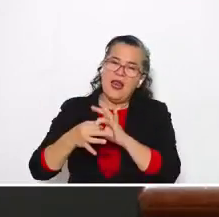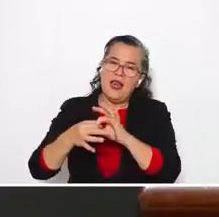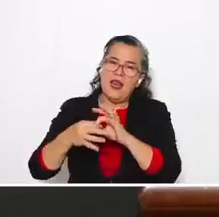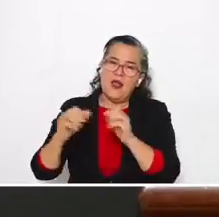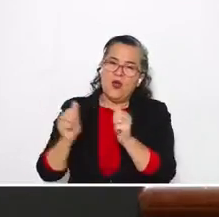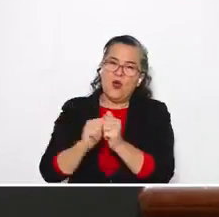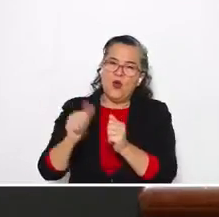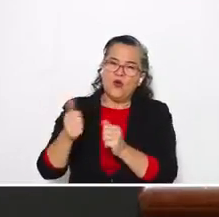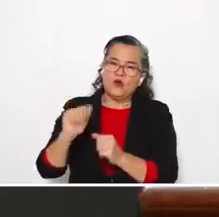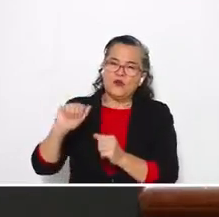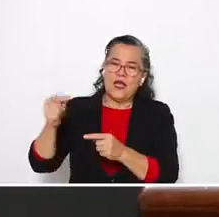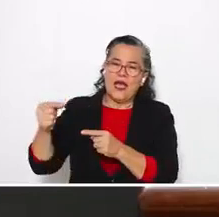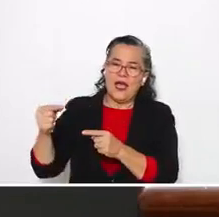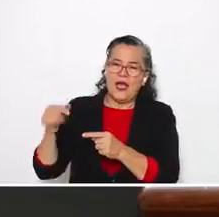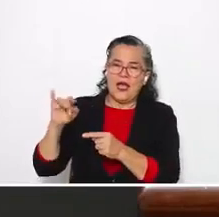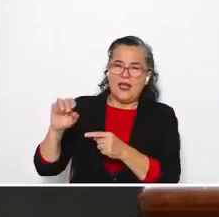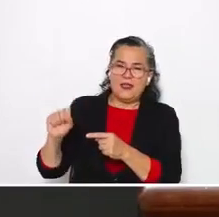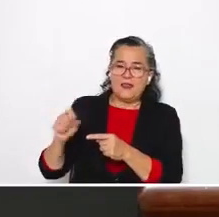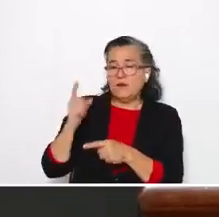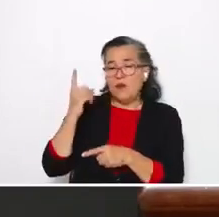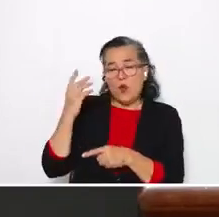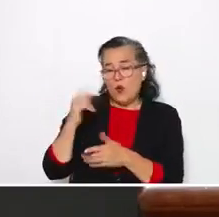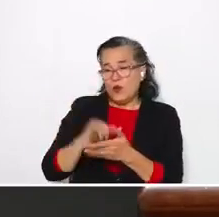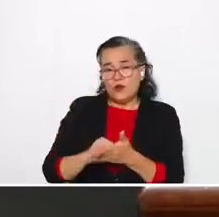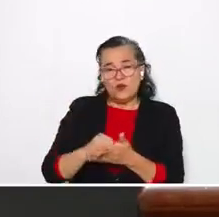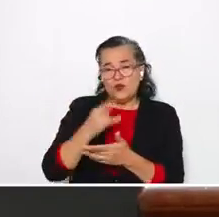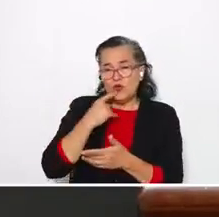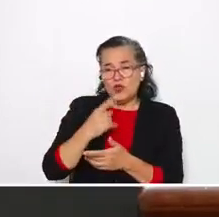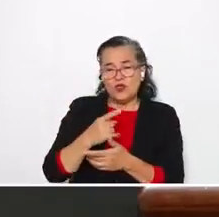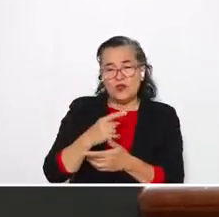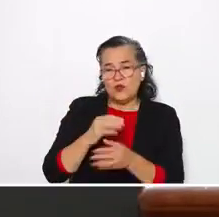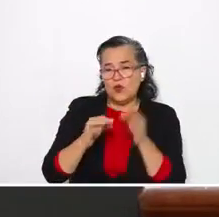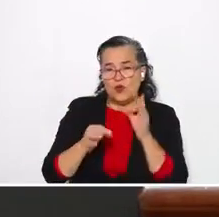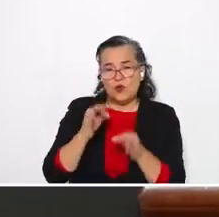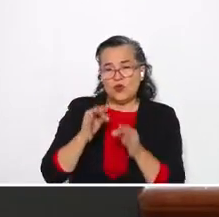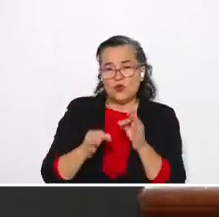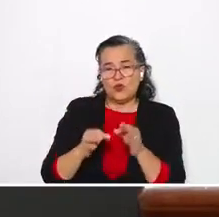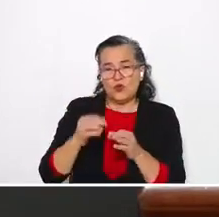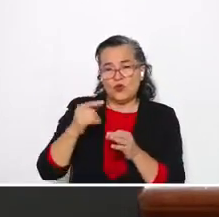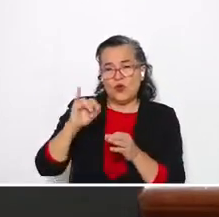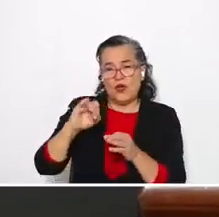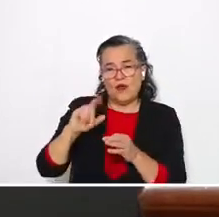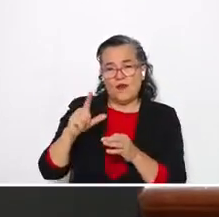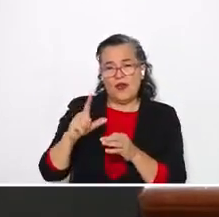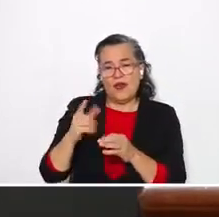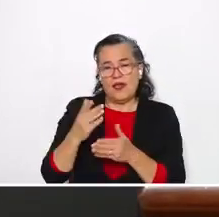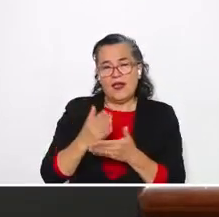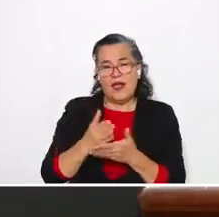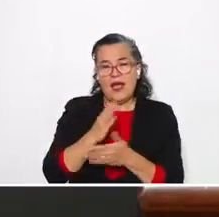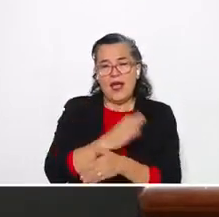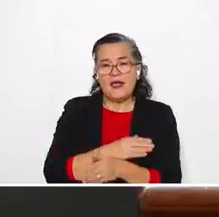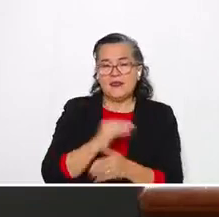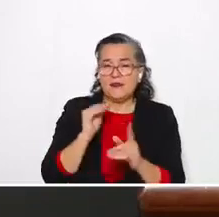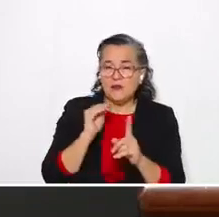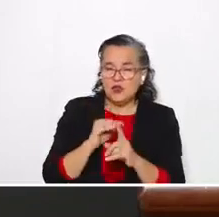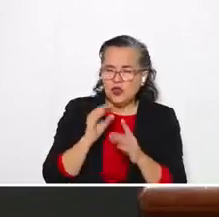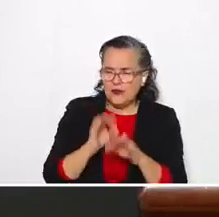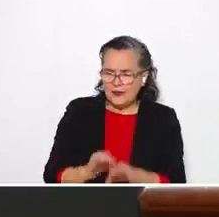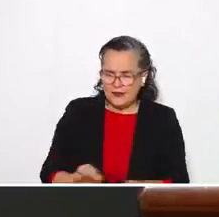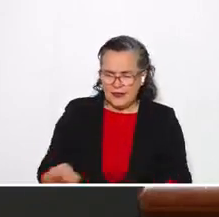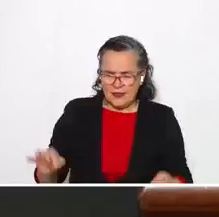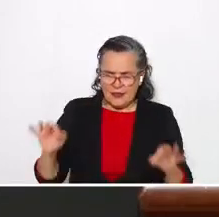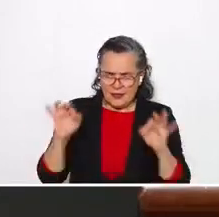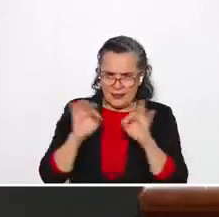agentes. Por eso no es justo, como mencionaba muy bien don Gabriel, que ante misiones tan